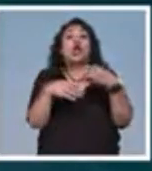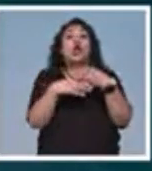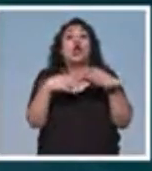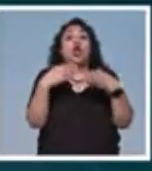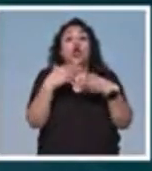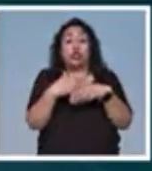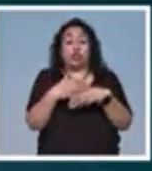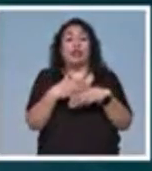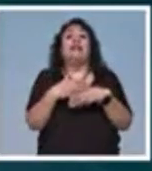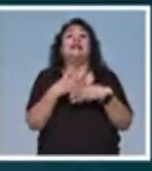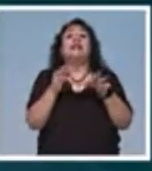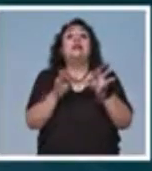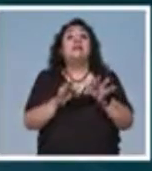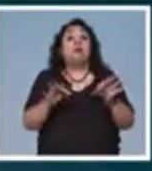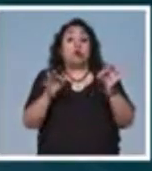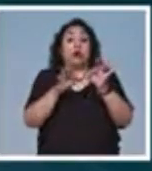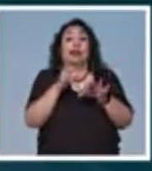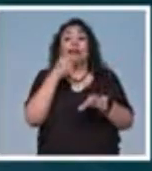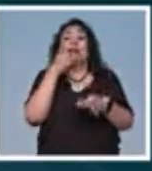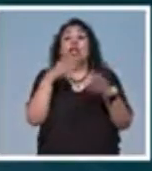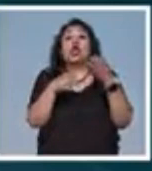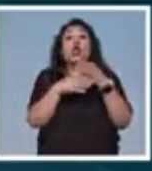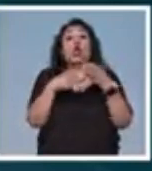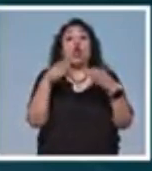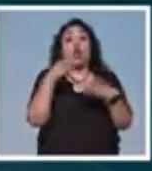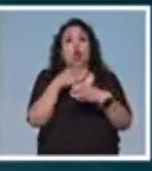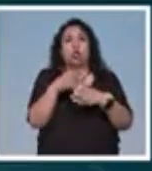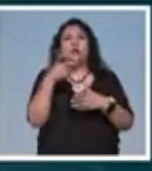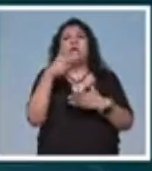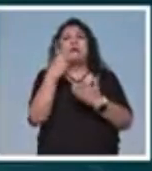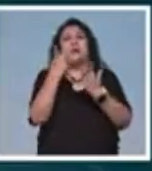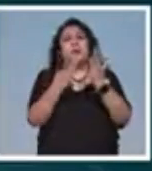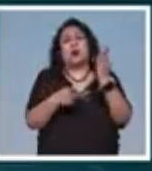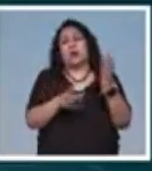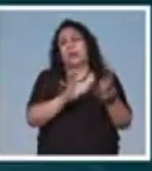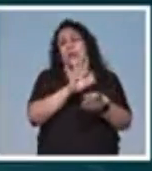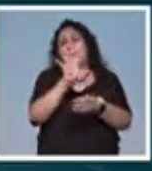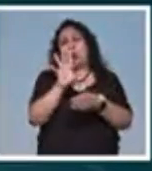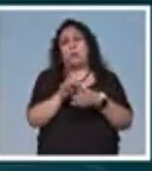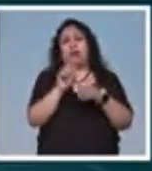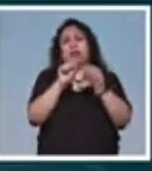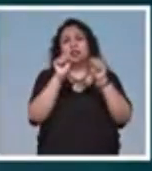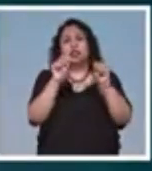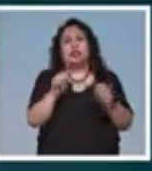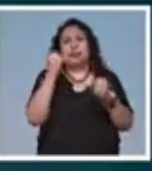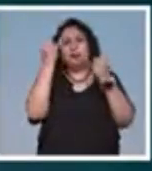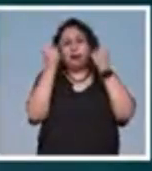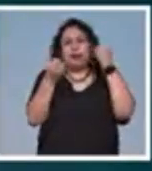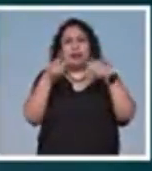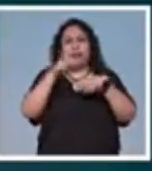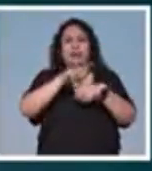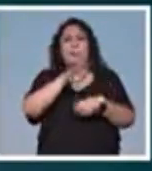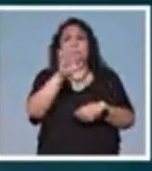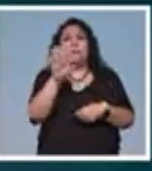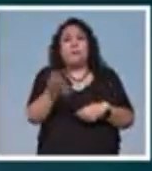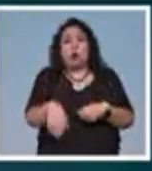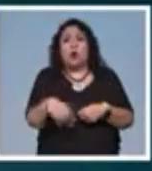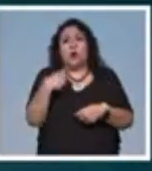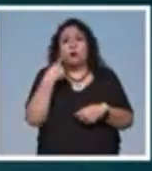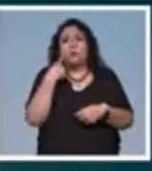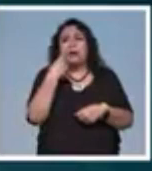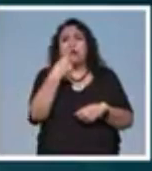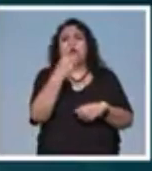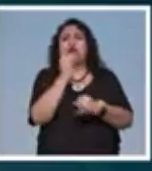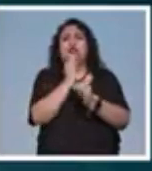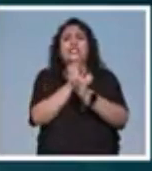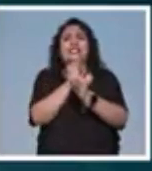Es muy importante mencionarlo, en especie. La programación completa del sistema de creación para este Día de Muertos está